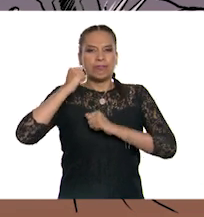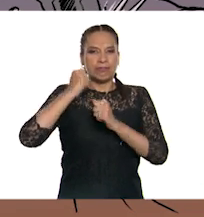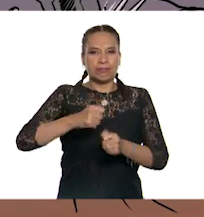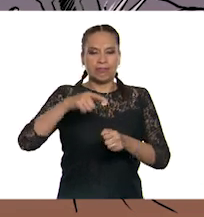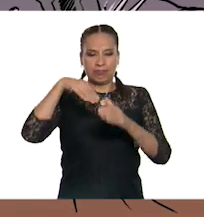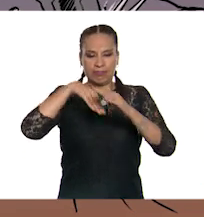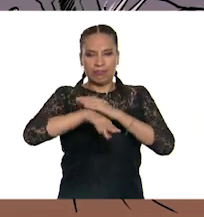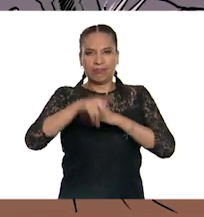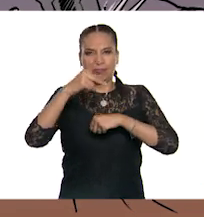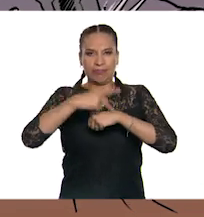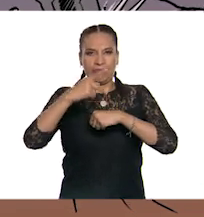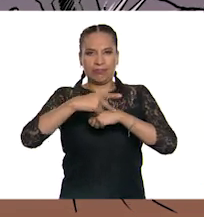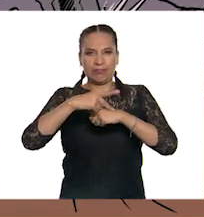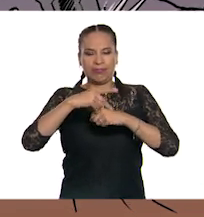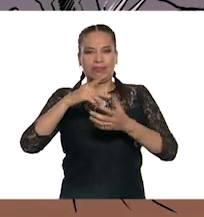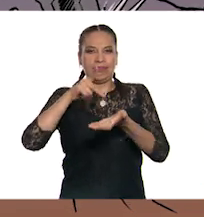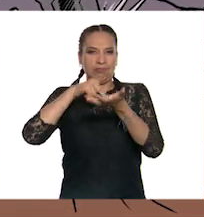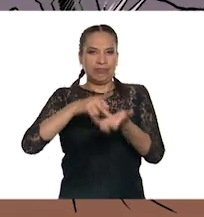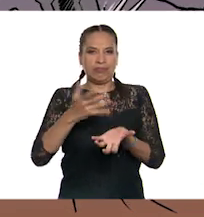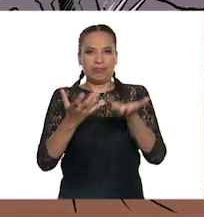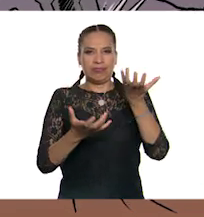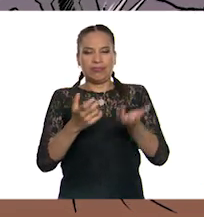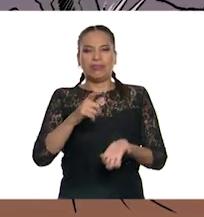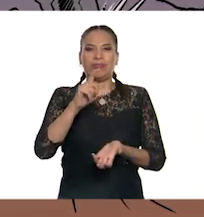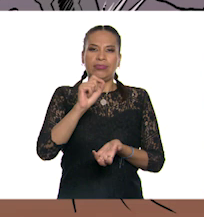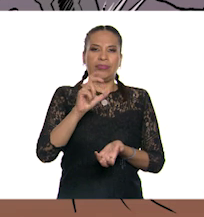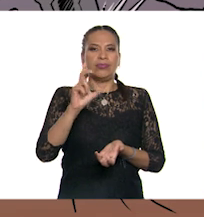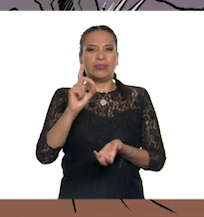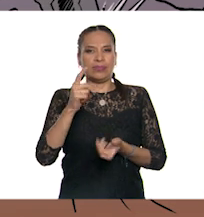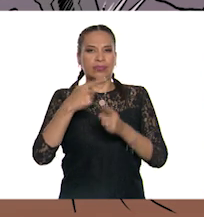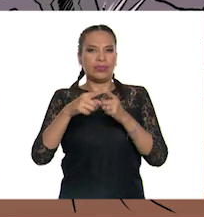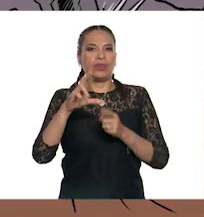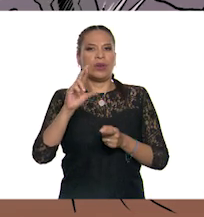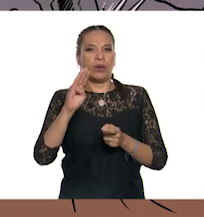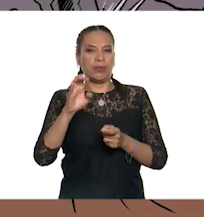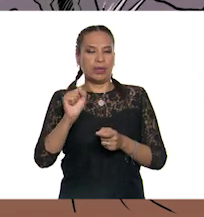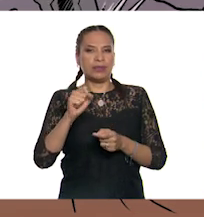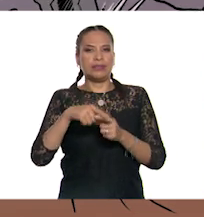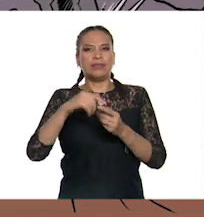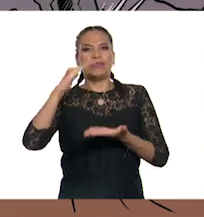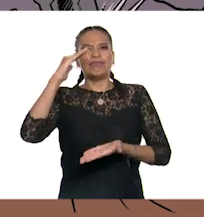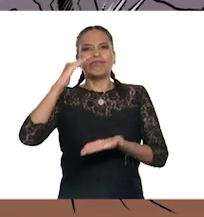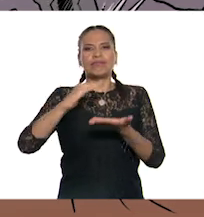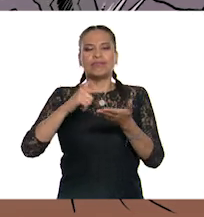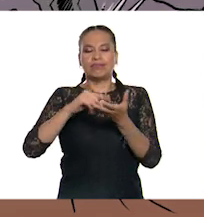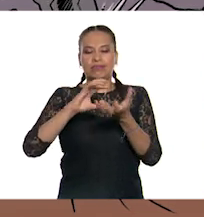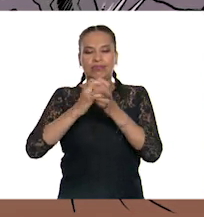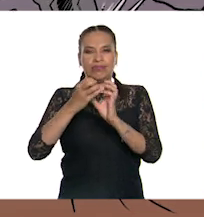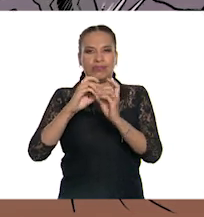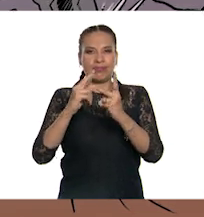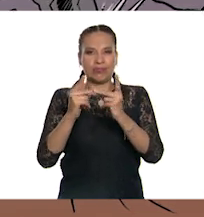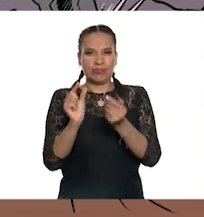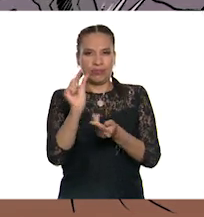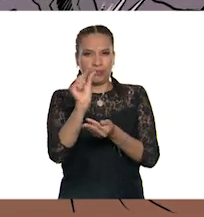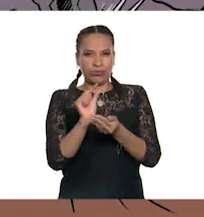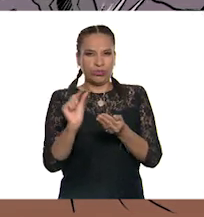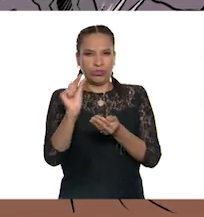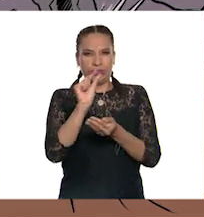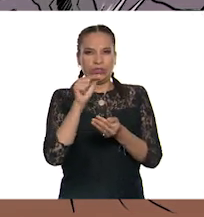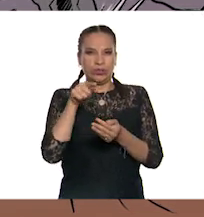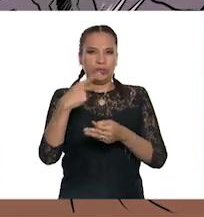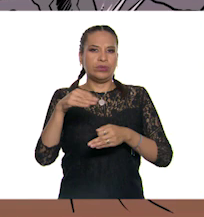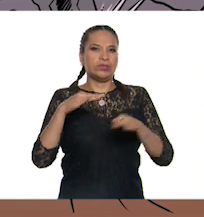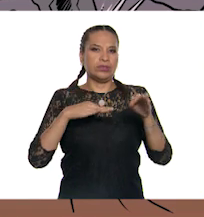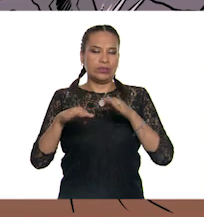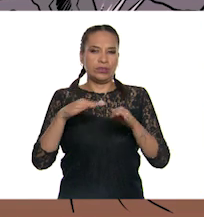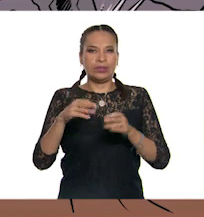y las cuales variaban en peso de 20 a 30 arrobas. Reducir estas masas de cuarzo a fragmentos de libra formaba su oficio,